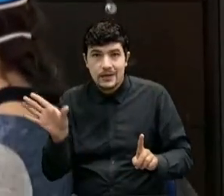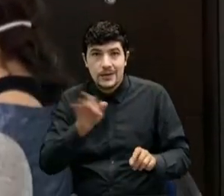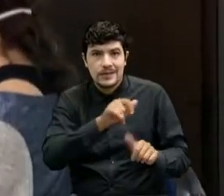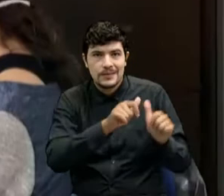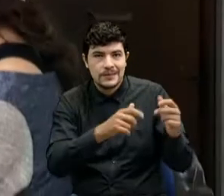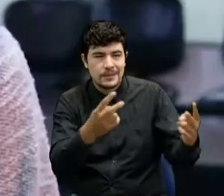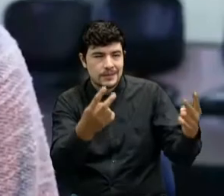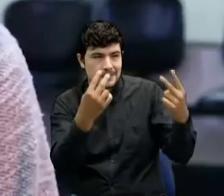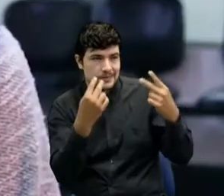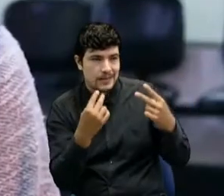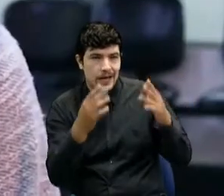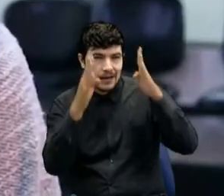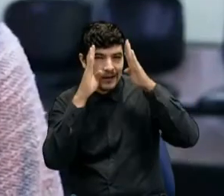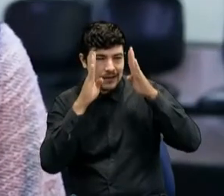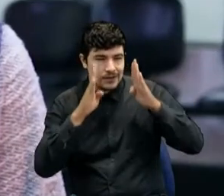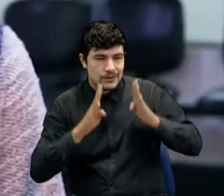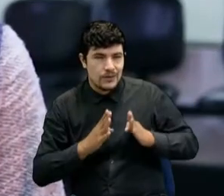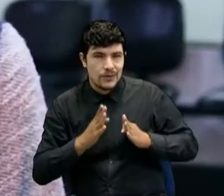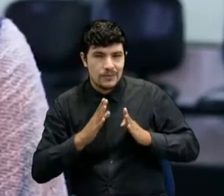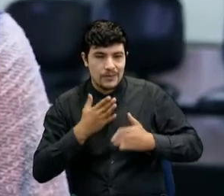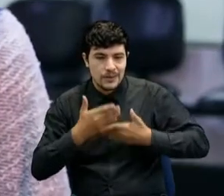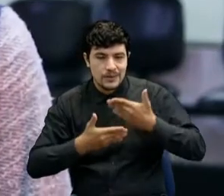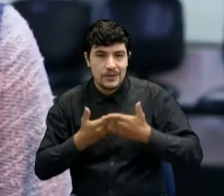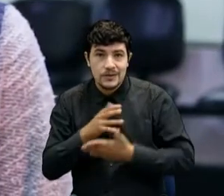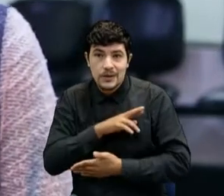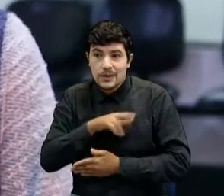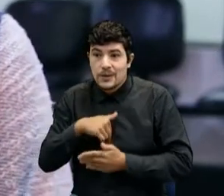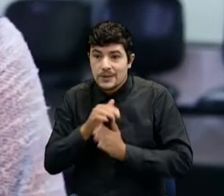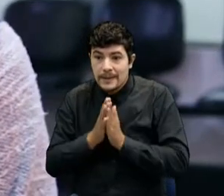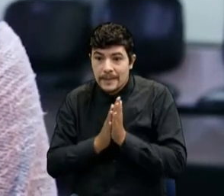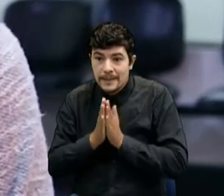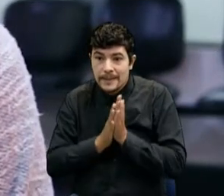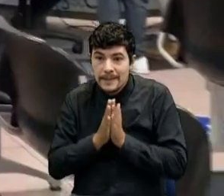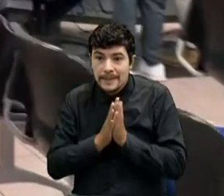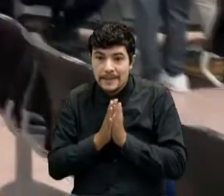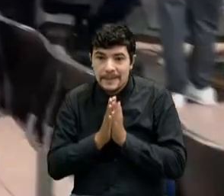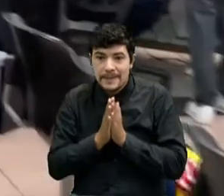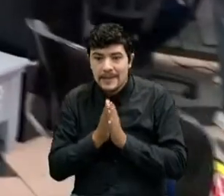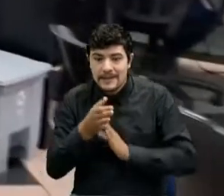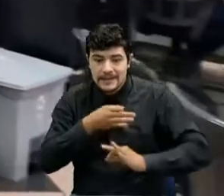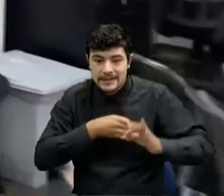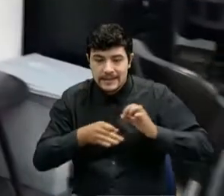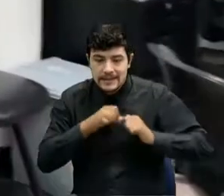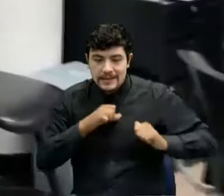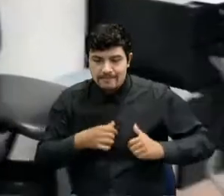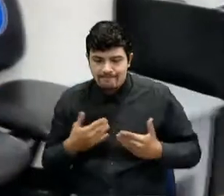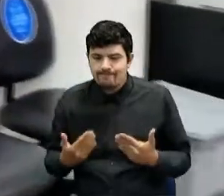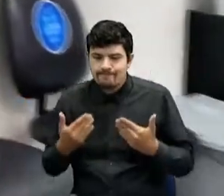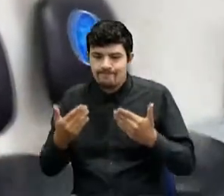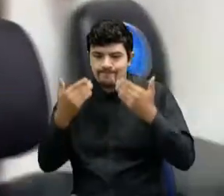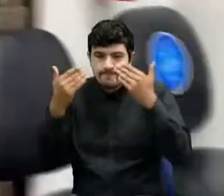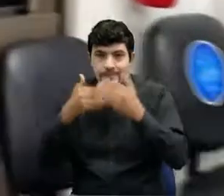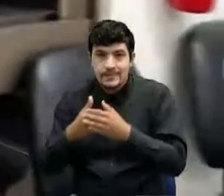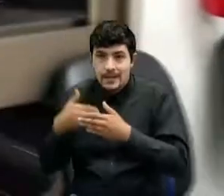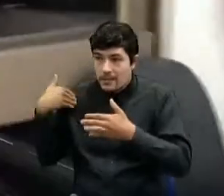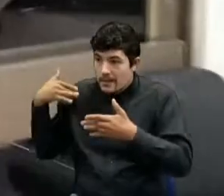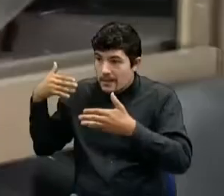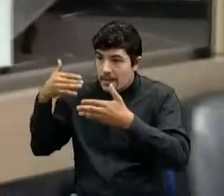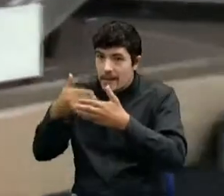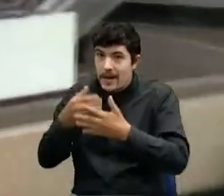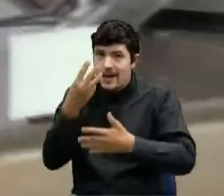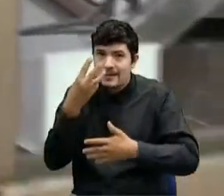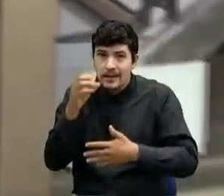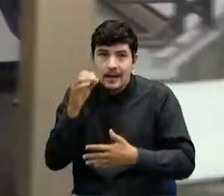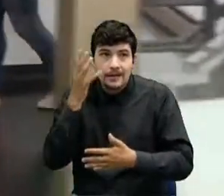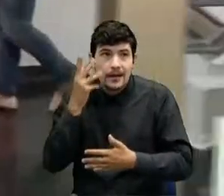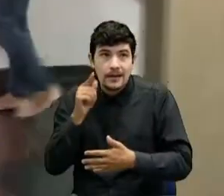mi proceso y todos estábamos ansiosos esperando el trasplante. Luego de 30 días de su cirugía, Lady sigue en